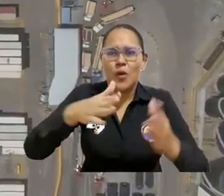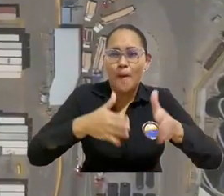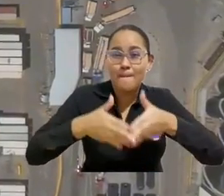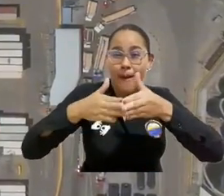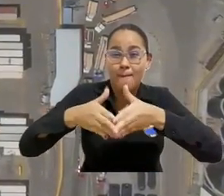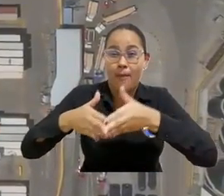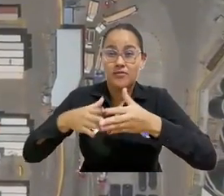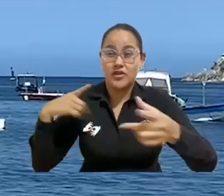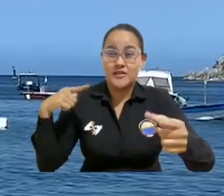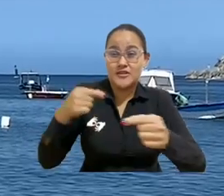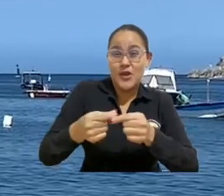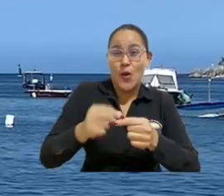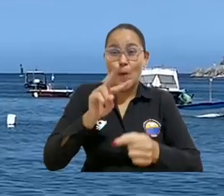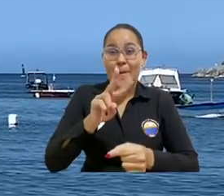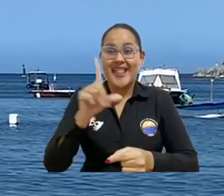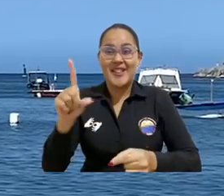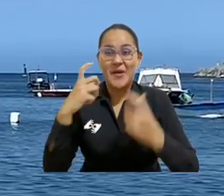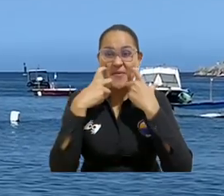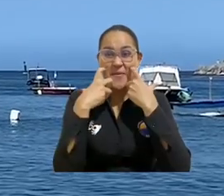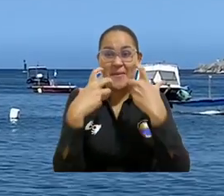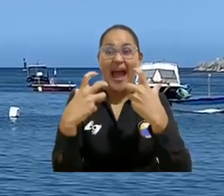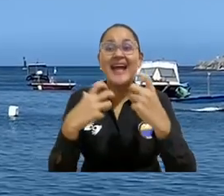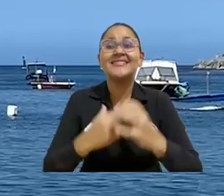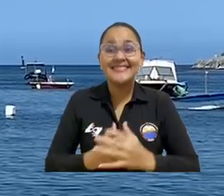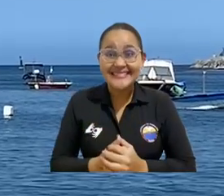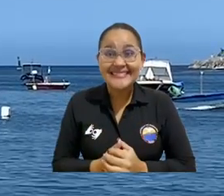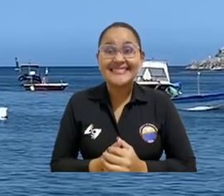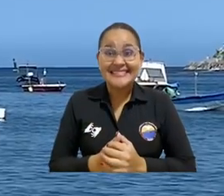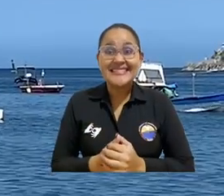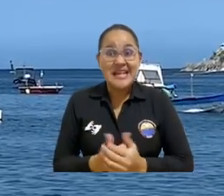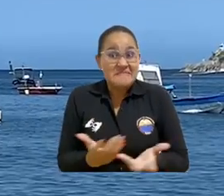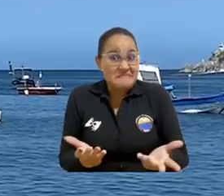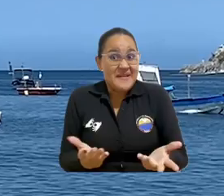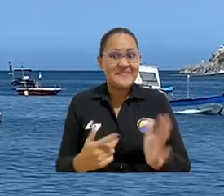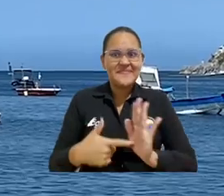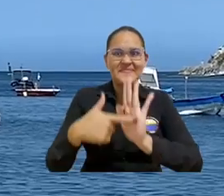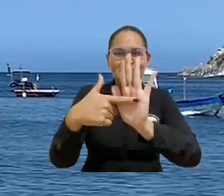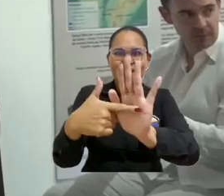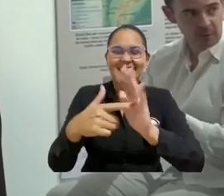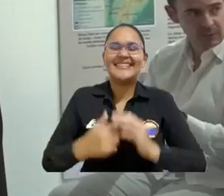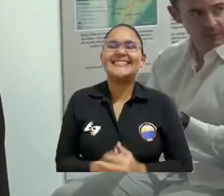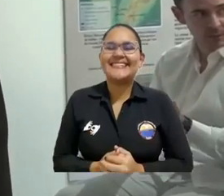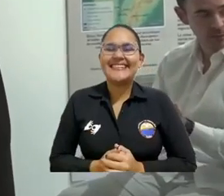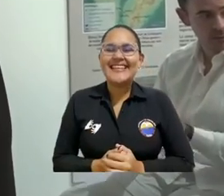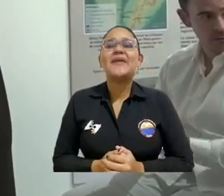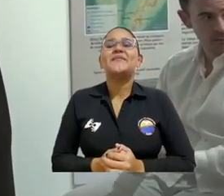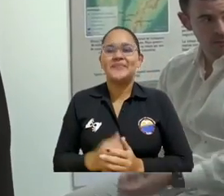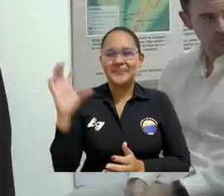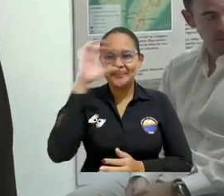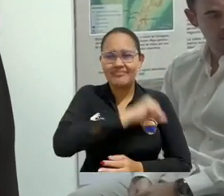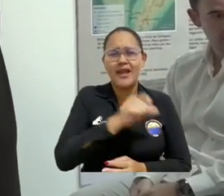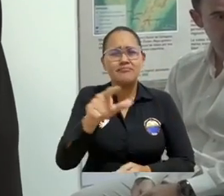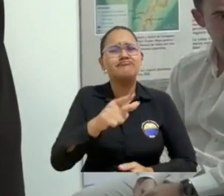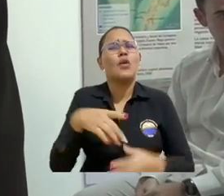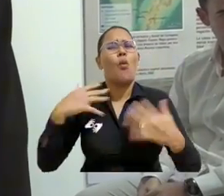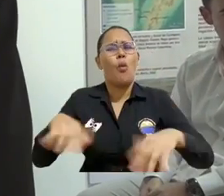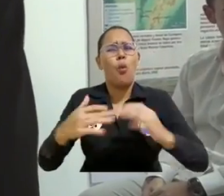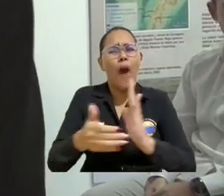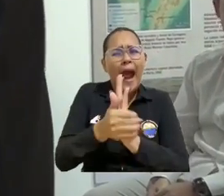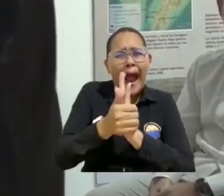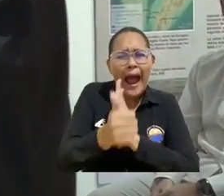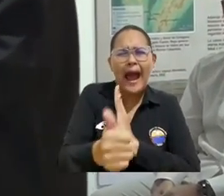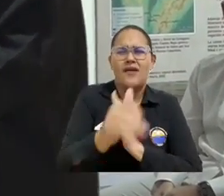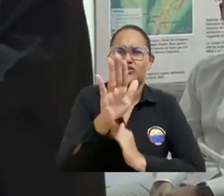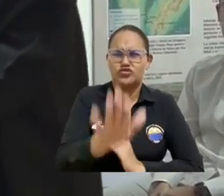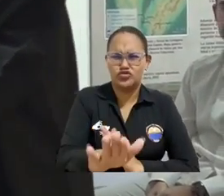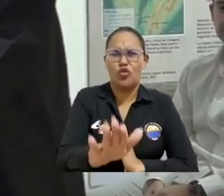un centro naval del siglo XXI sin necesitar una gota de diésel. Por su dedicación en la academia y